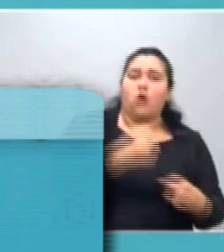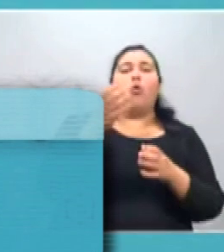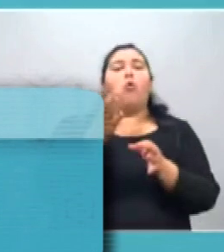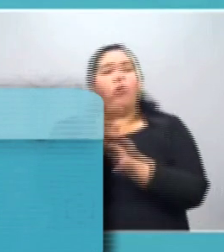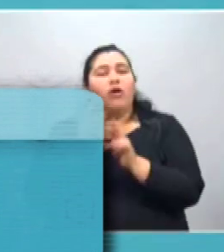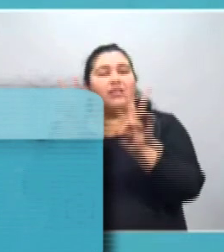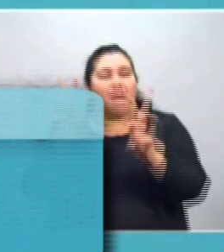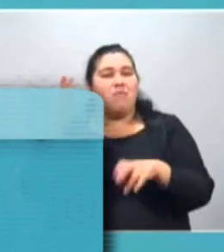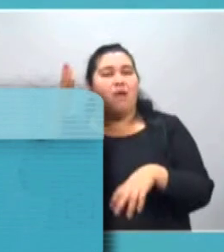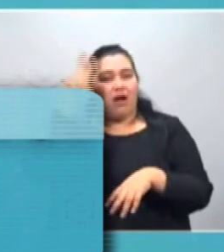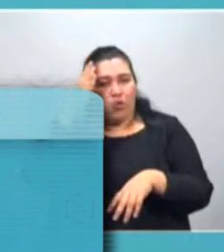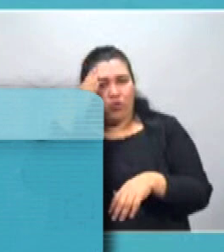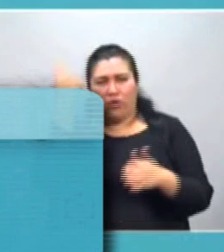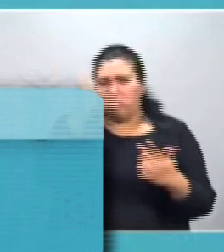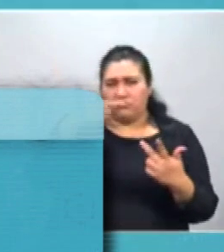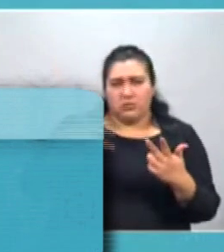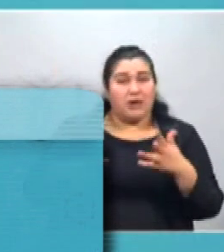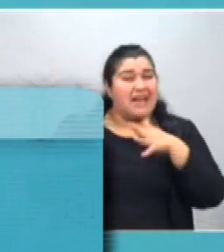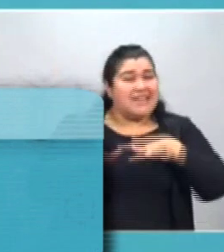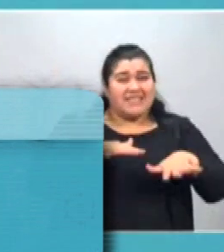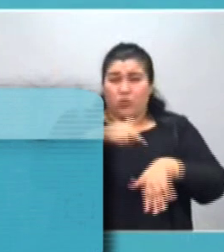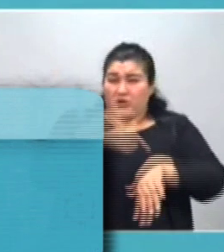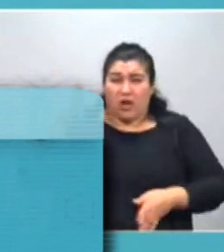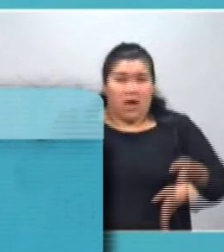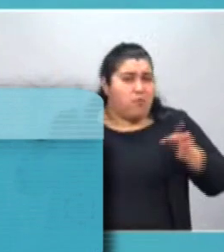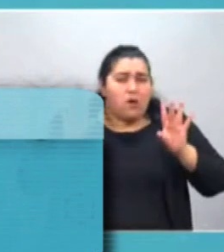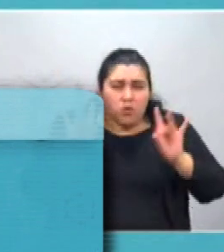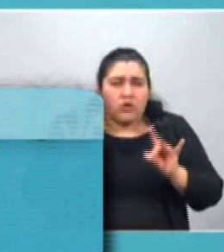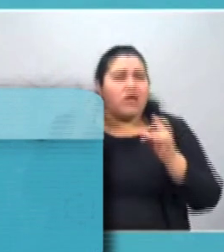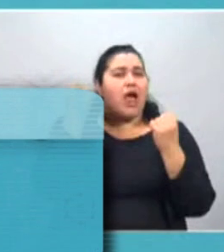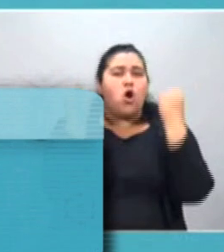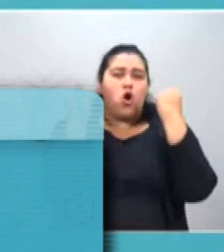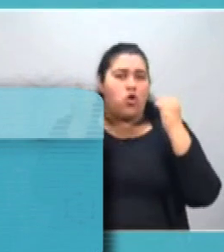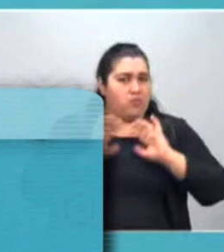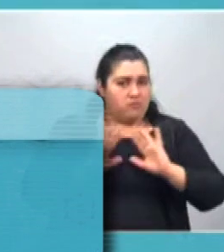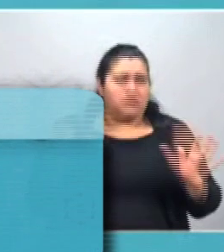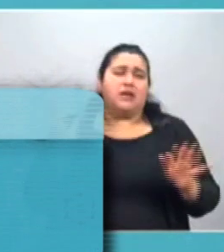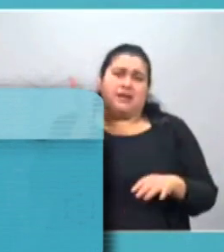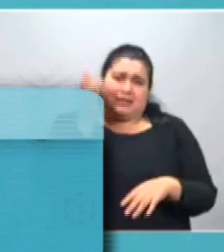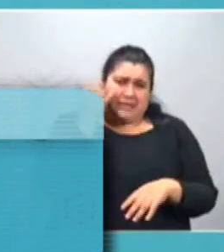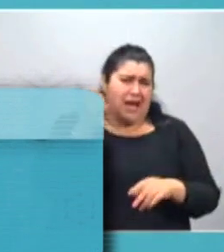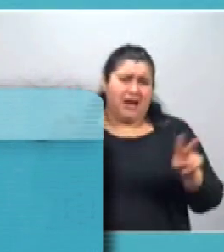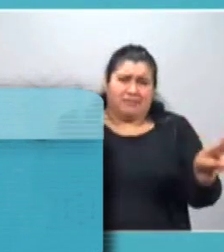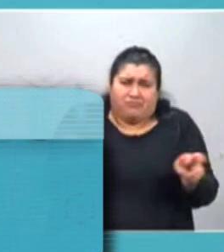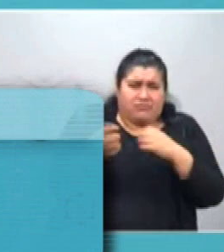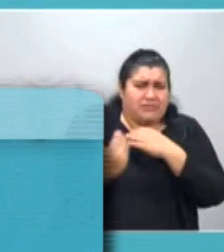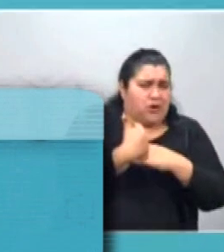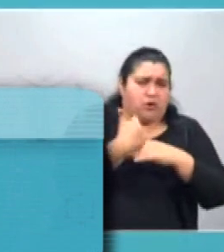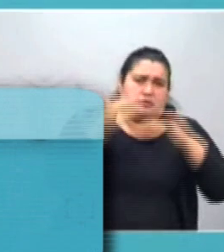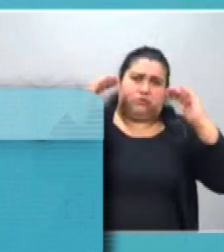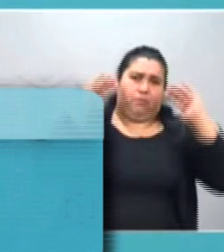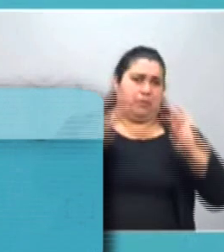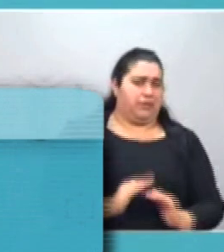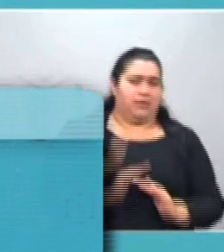empleo. Estamos en una situación muy, muy complicada en términos económicos. Ha caído muchísimo la recaudación, más allá de alguna